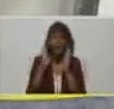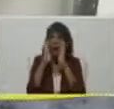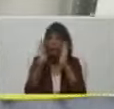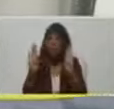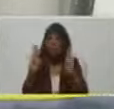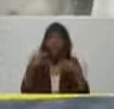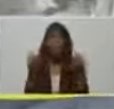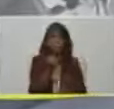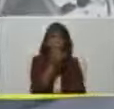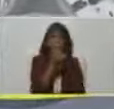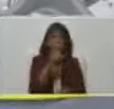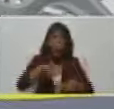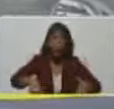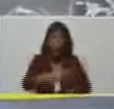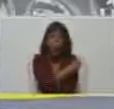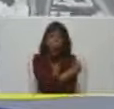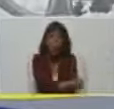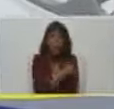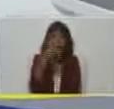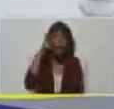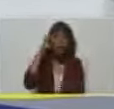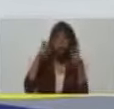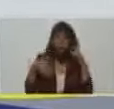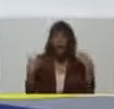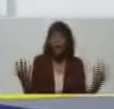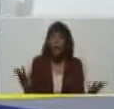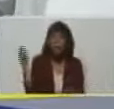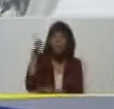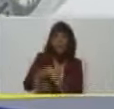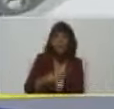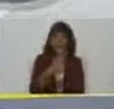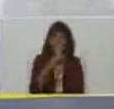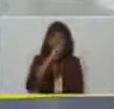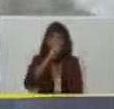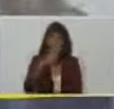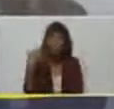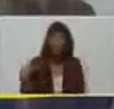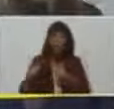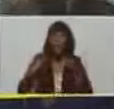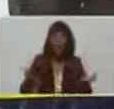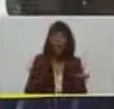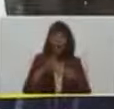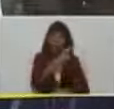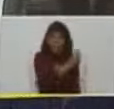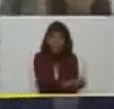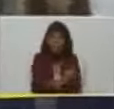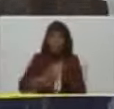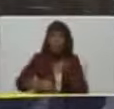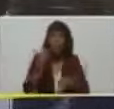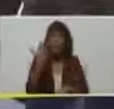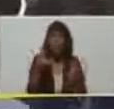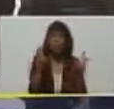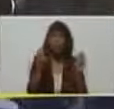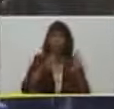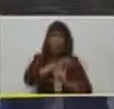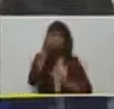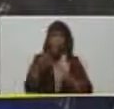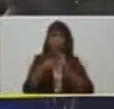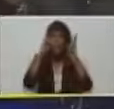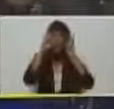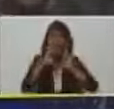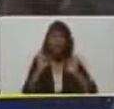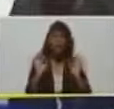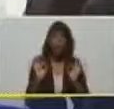Atentos, que se escucha, que se dice que viene Maduro, que va a entregar este hospital moderno. Y